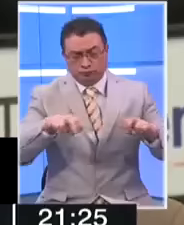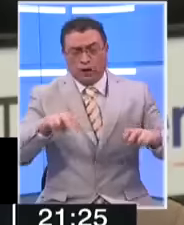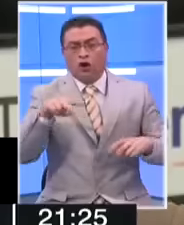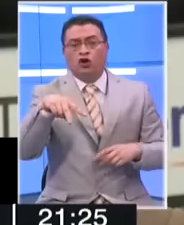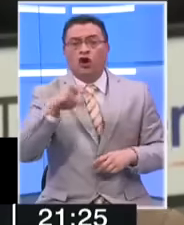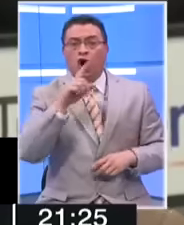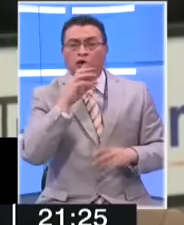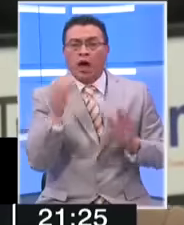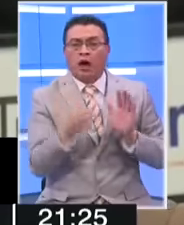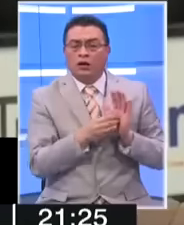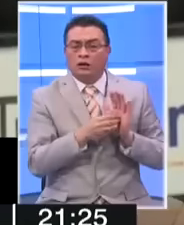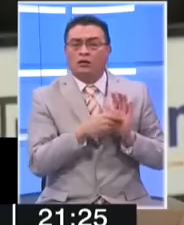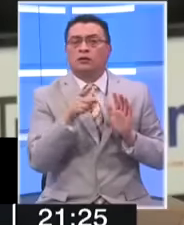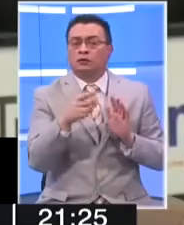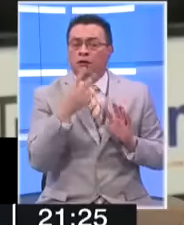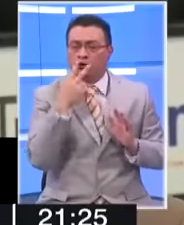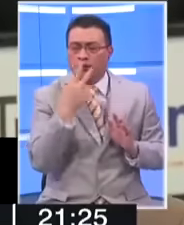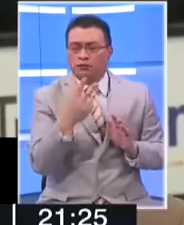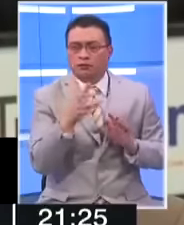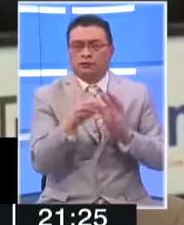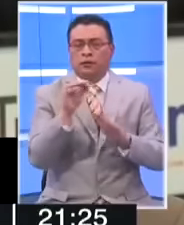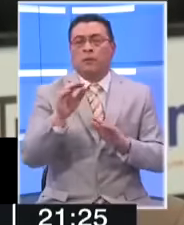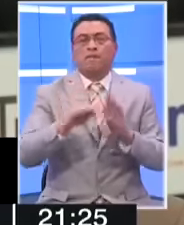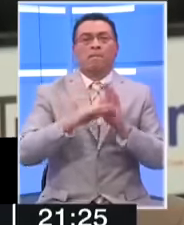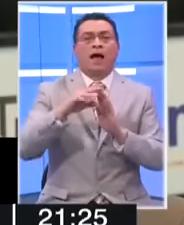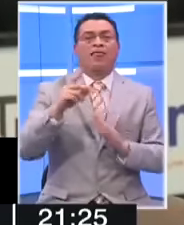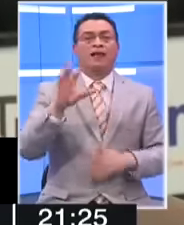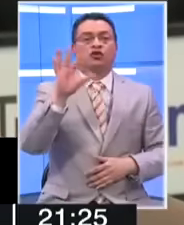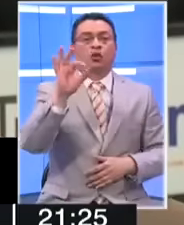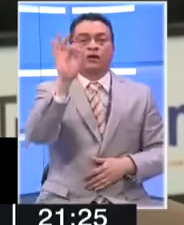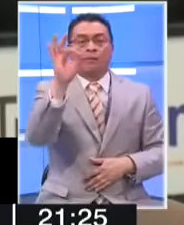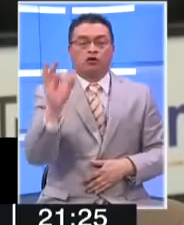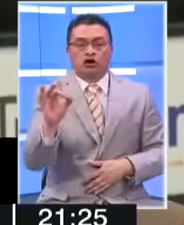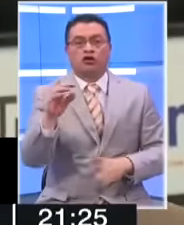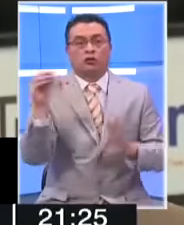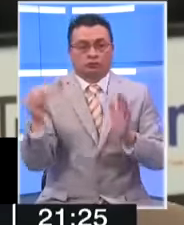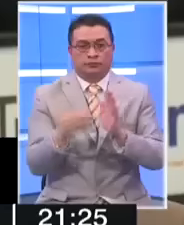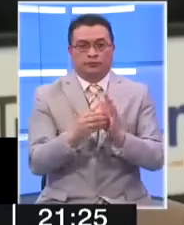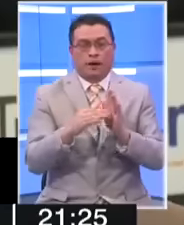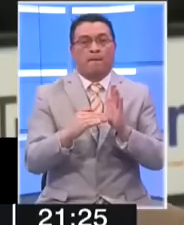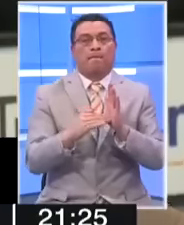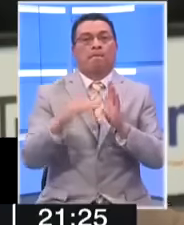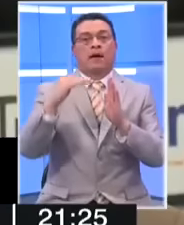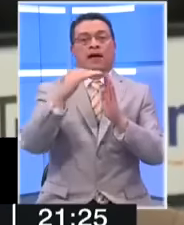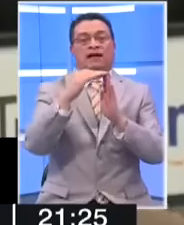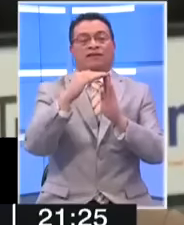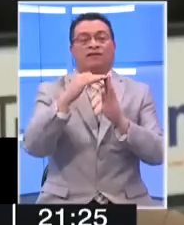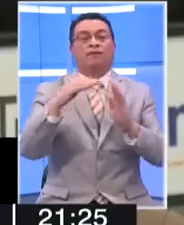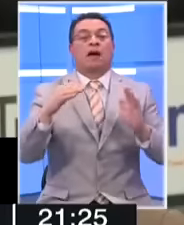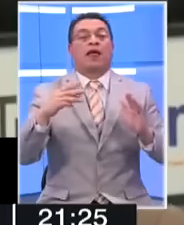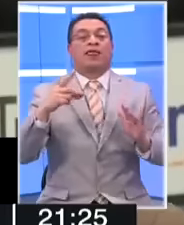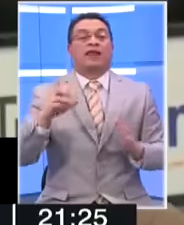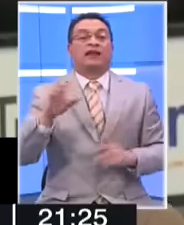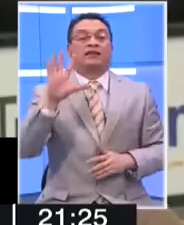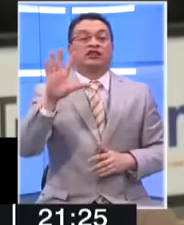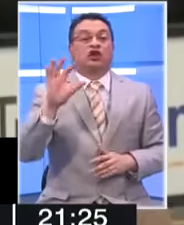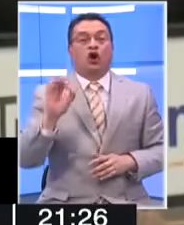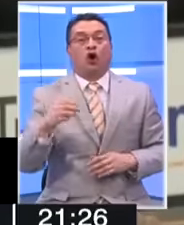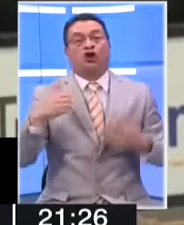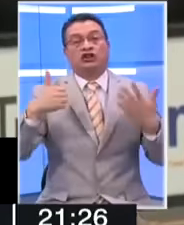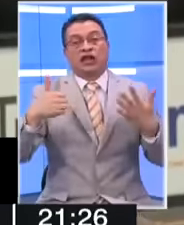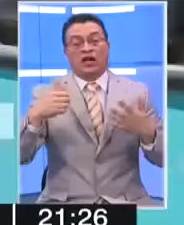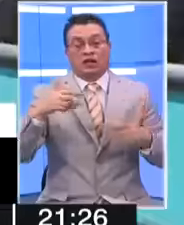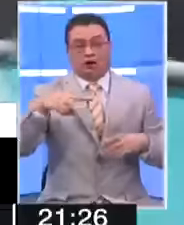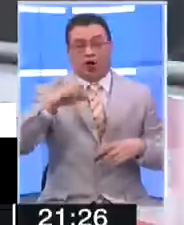aún más, vemos que más del 50% de las personas le ponen arriba de un 5 y un 6